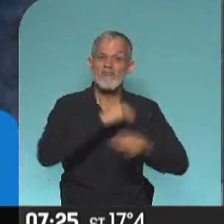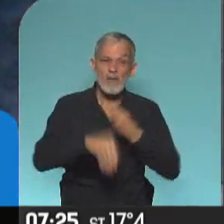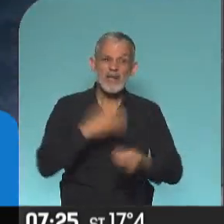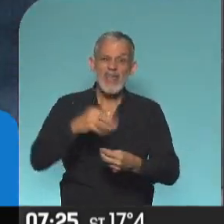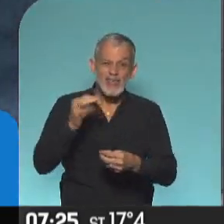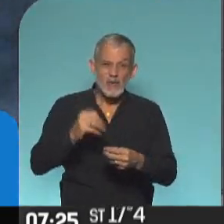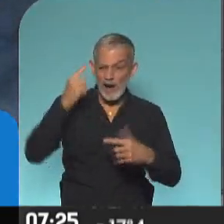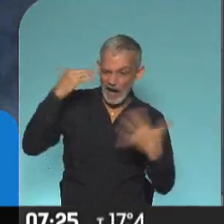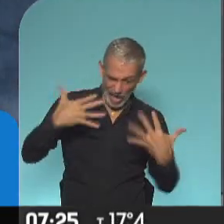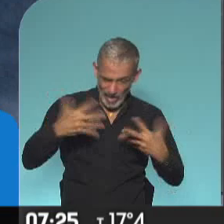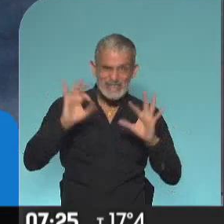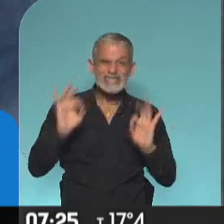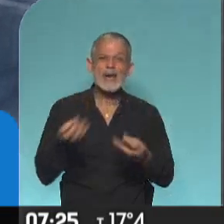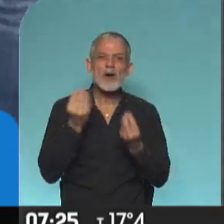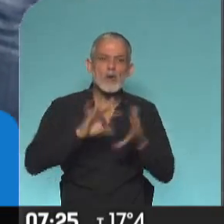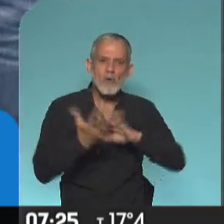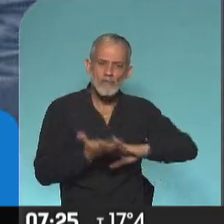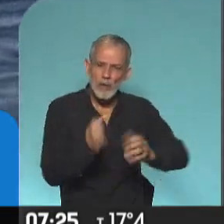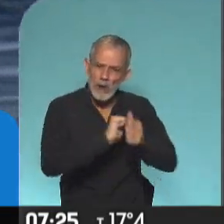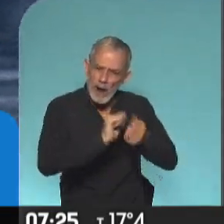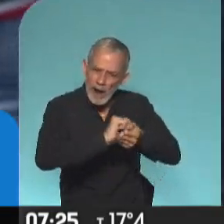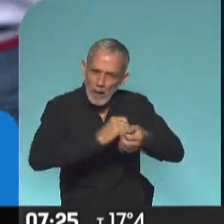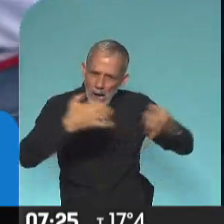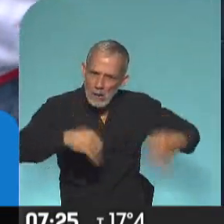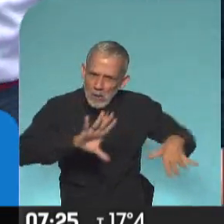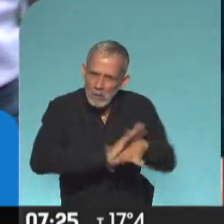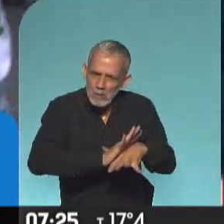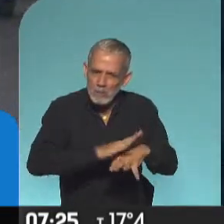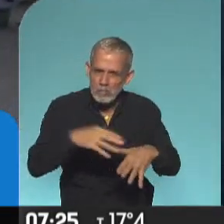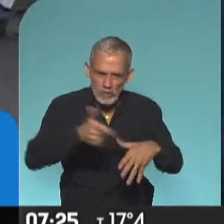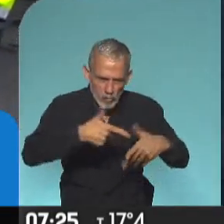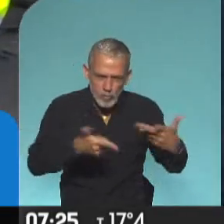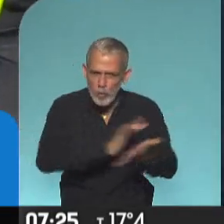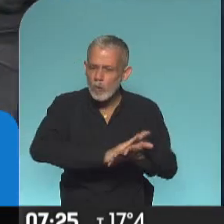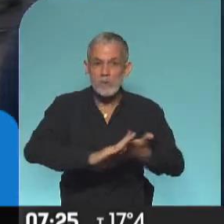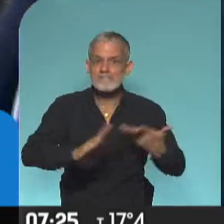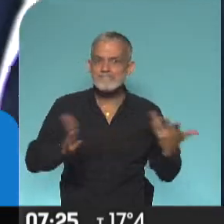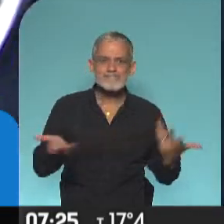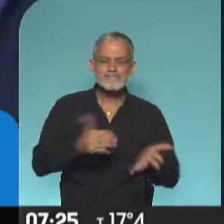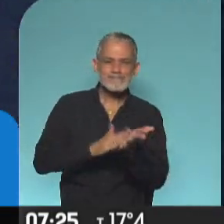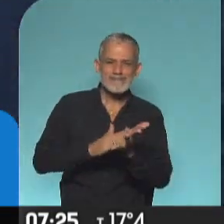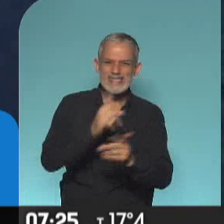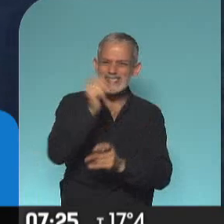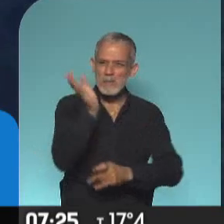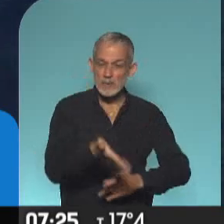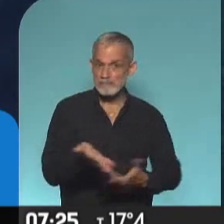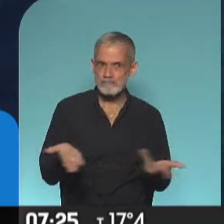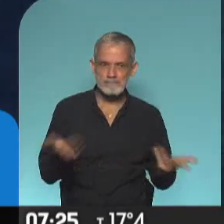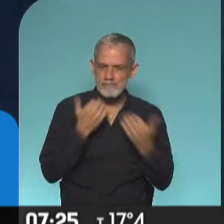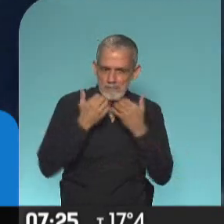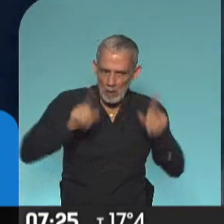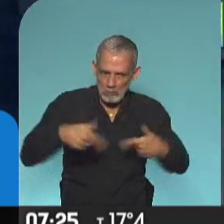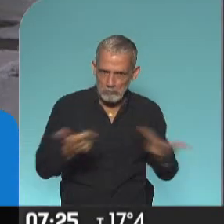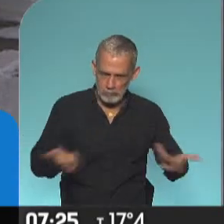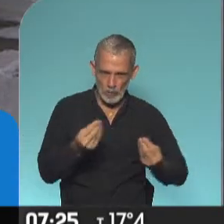ni capacitados para conocer los procesos y técnicas de lavado y desinfección de la indumentaria que garanticen una adecuada higienización.